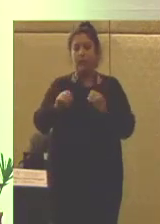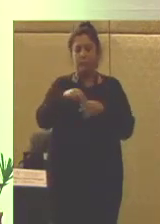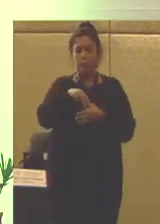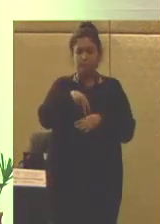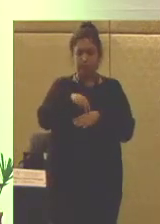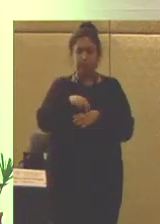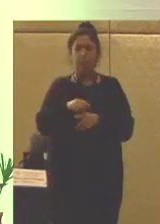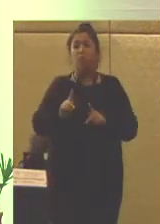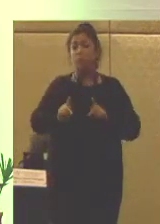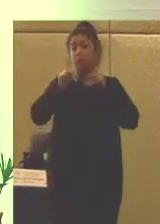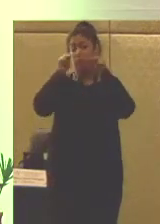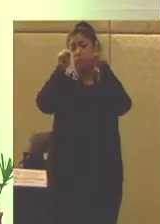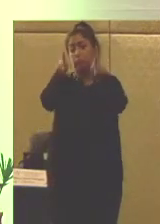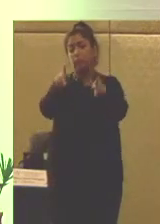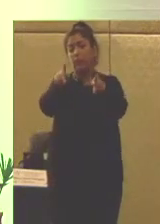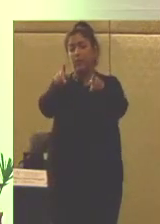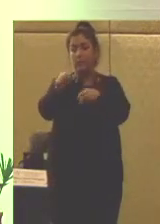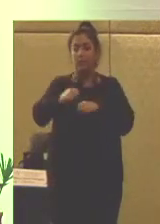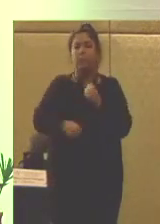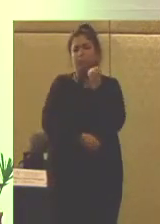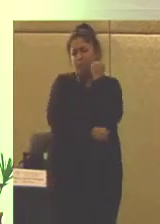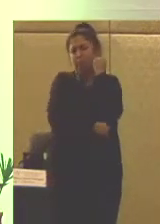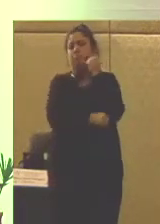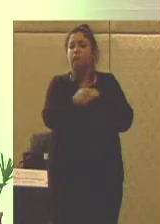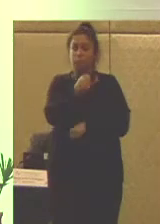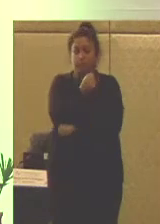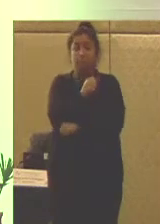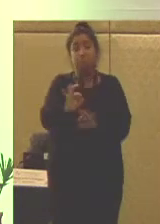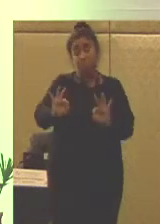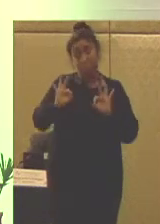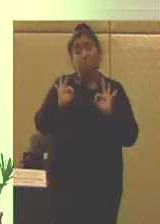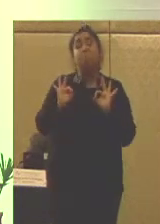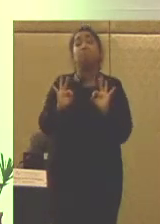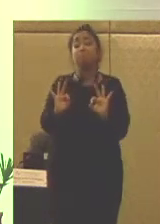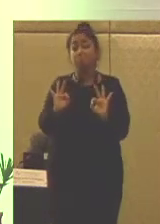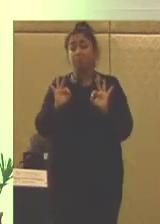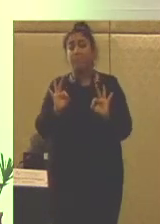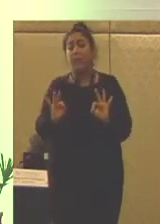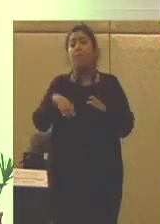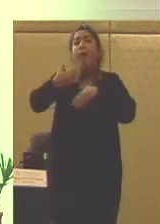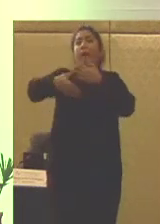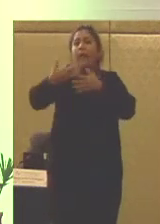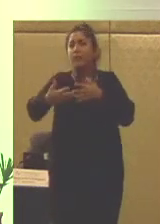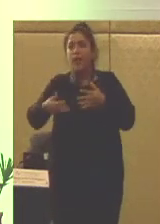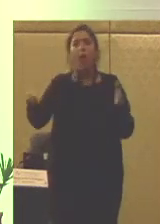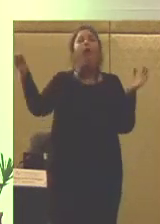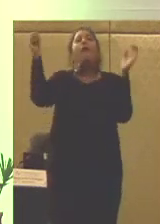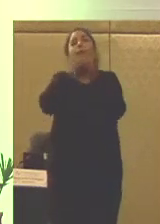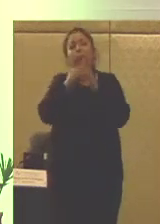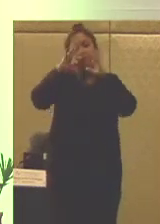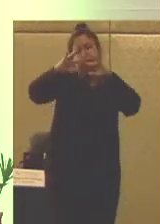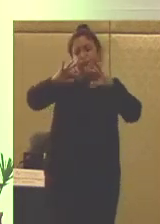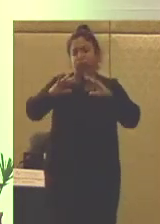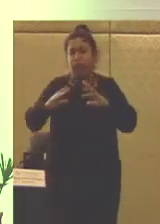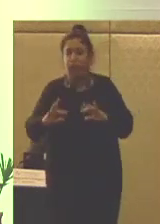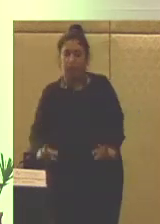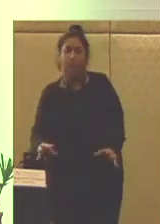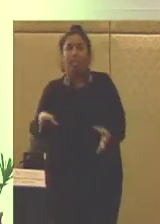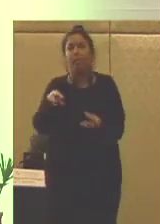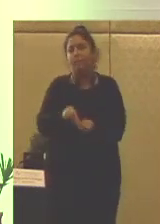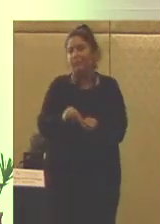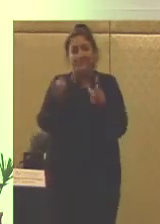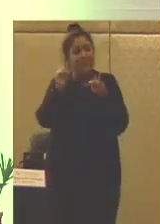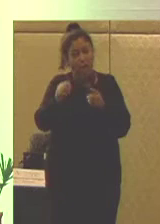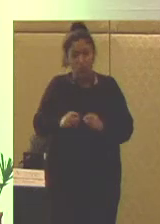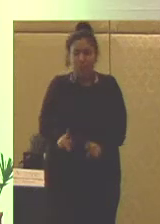este puente tuviera la capacidad de resistir eventos con periodos de retorno mayores, en este caso de 500 años. No así la situación de este puente,